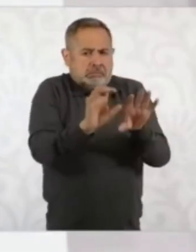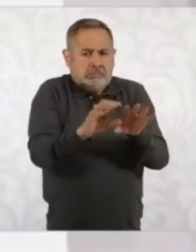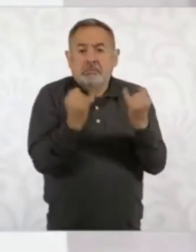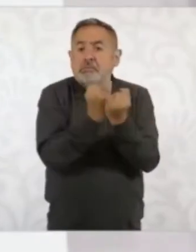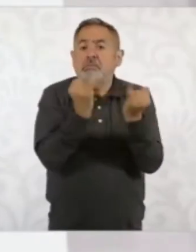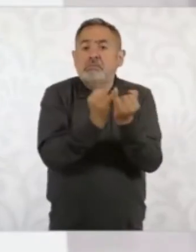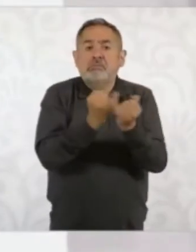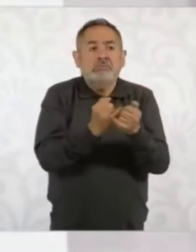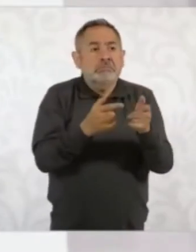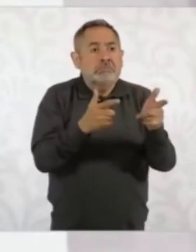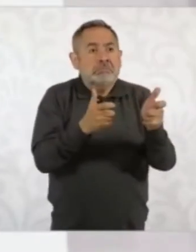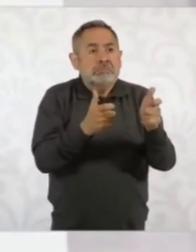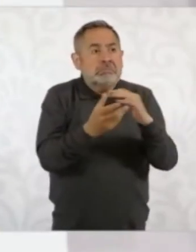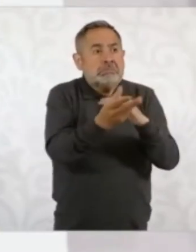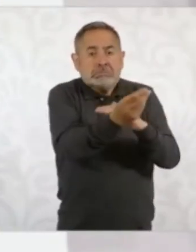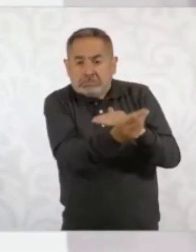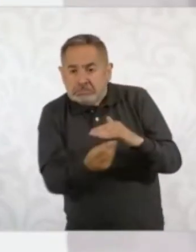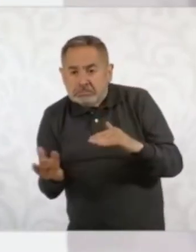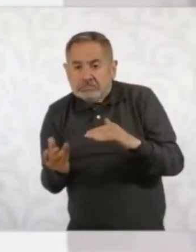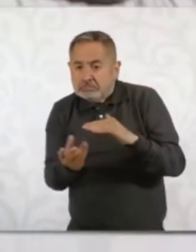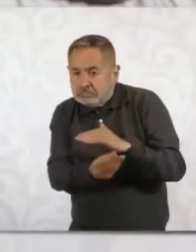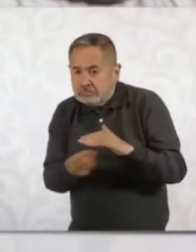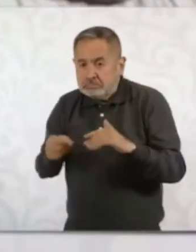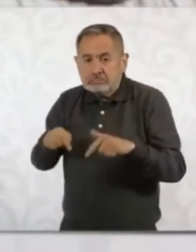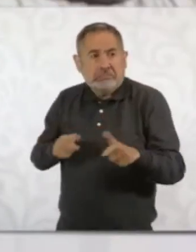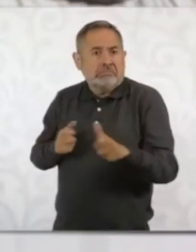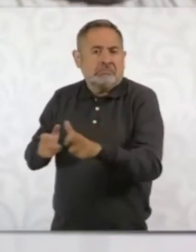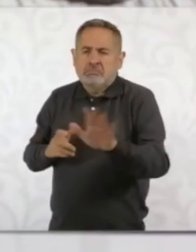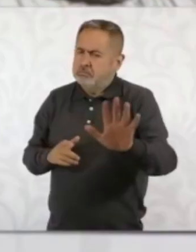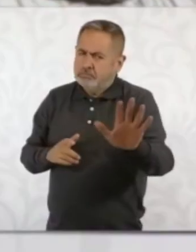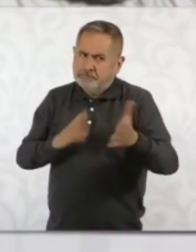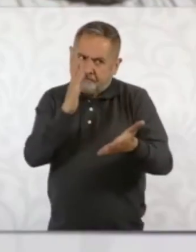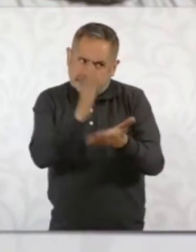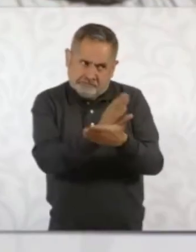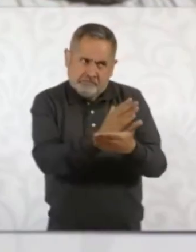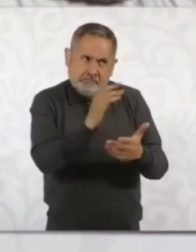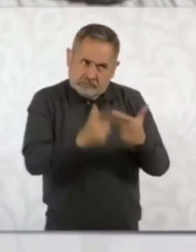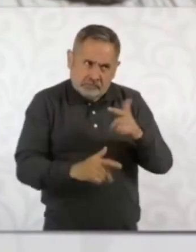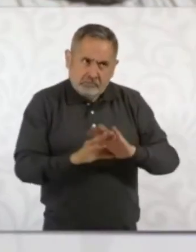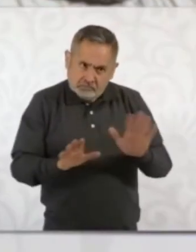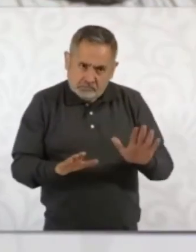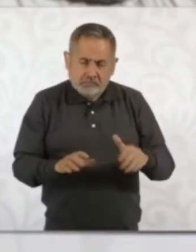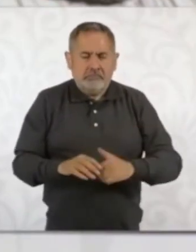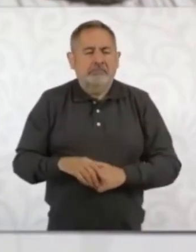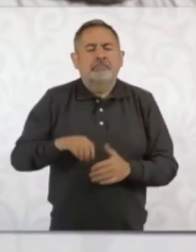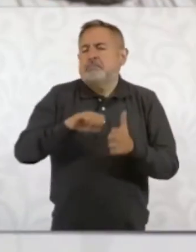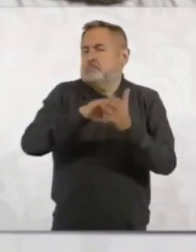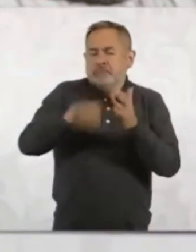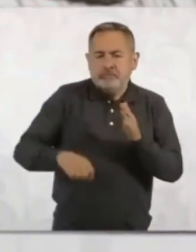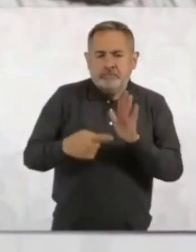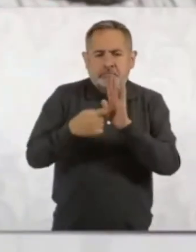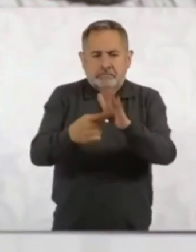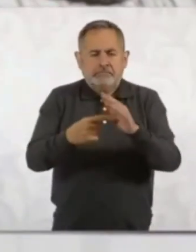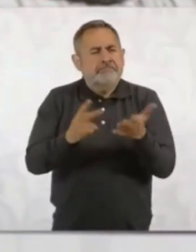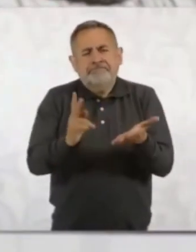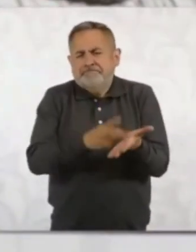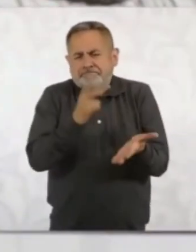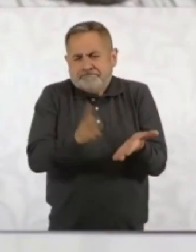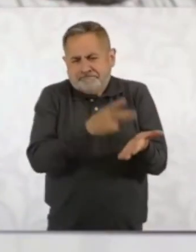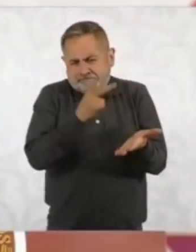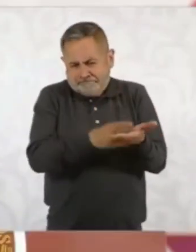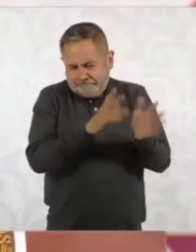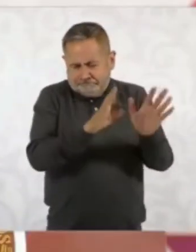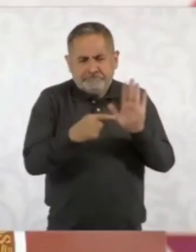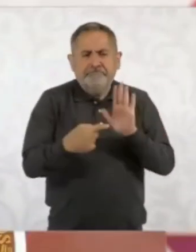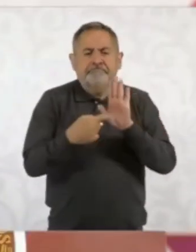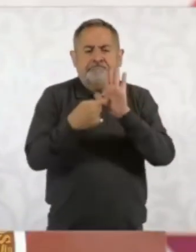que nosotros colaboramos para ello. Aquí recientemente puse, por poner un caso, porque ha ocurrido en otras